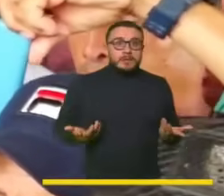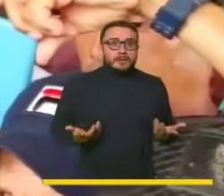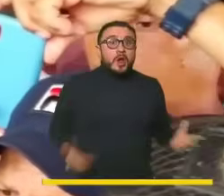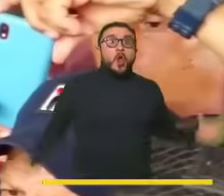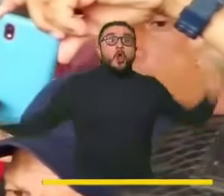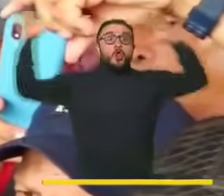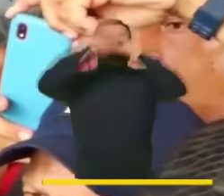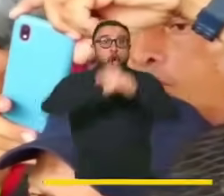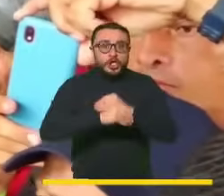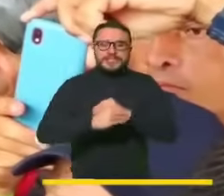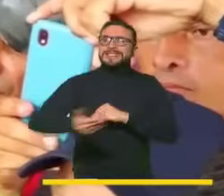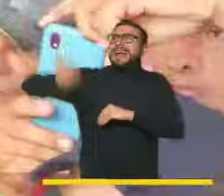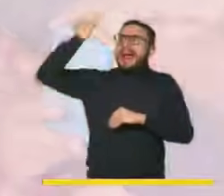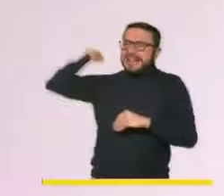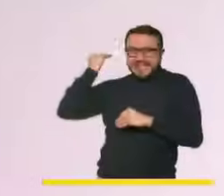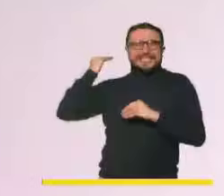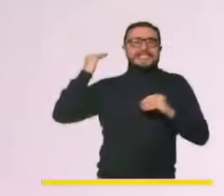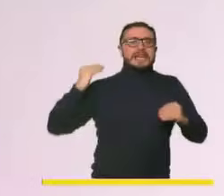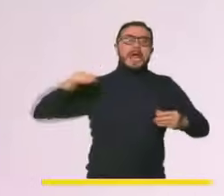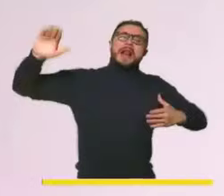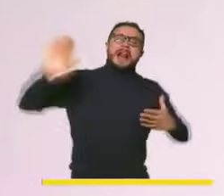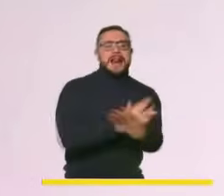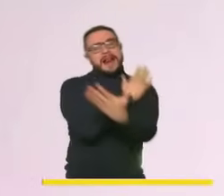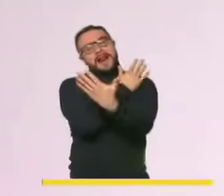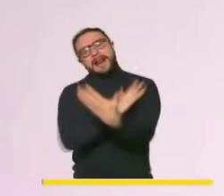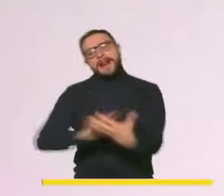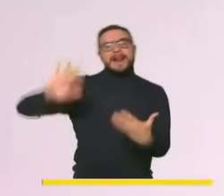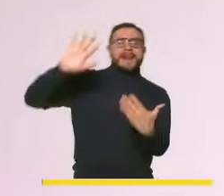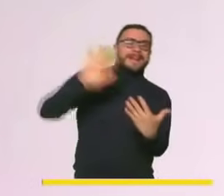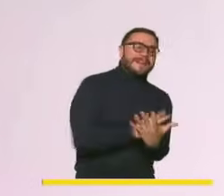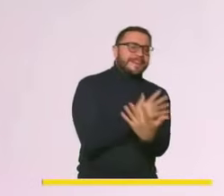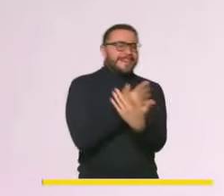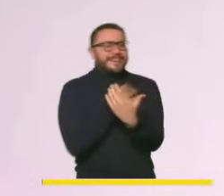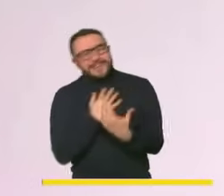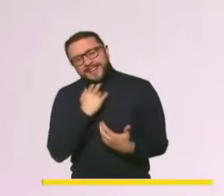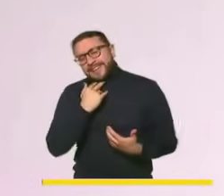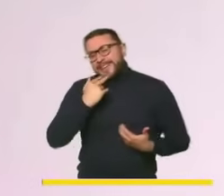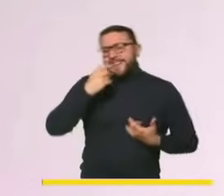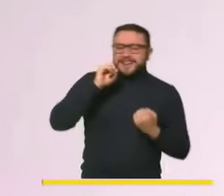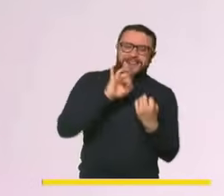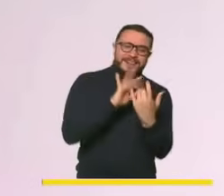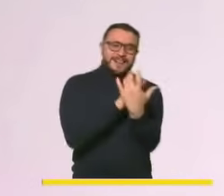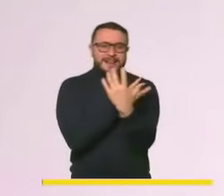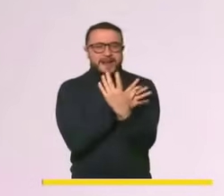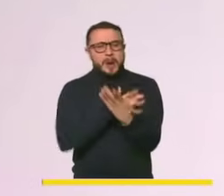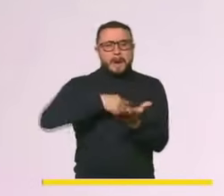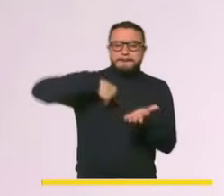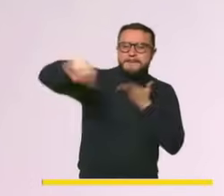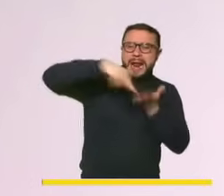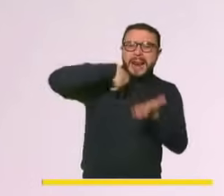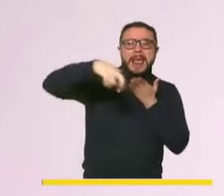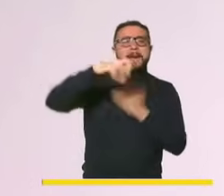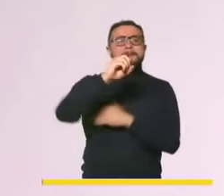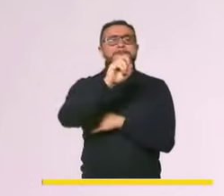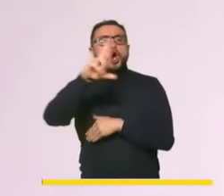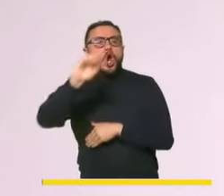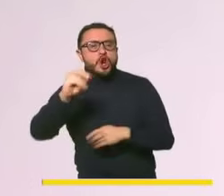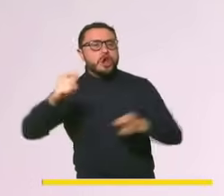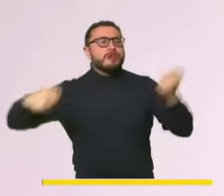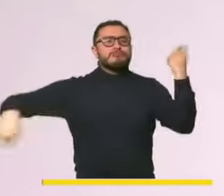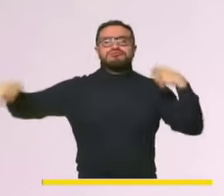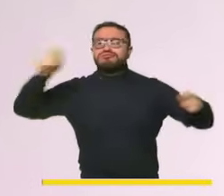llenan o no se llenaban de músicas, de cantares, de porros, de